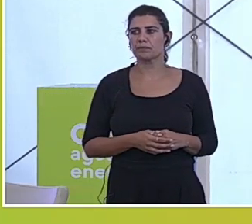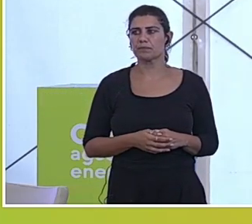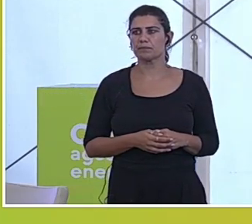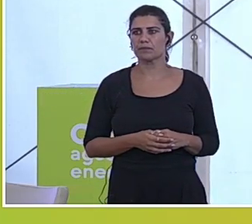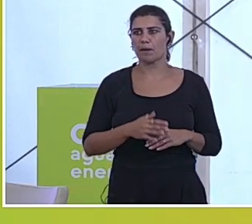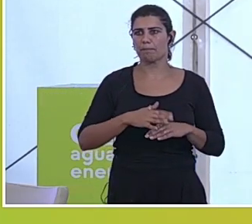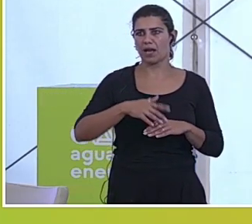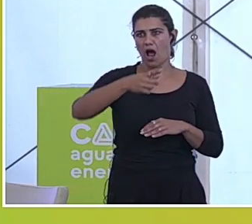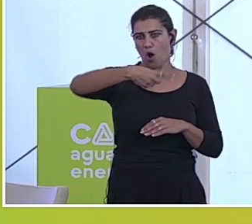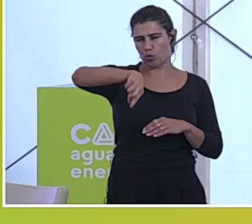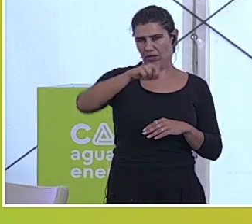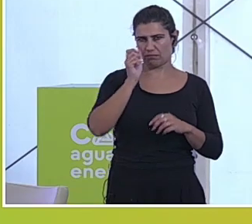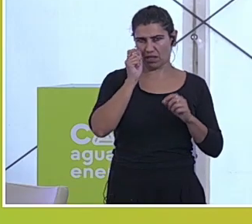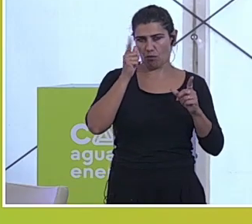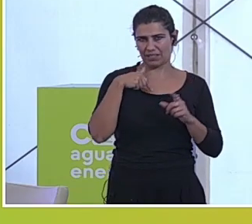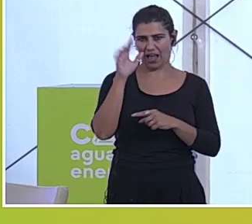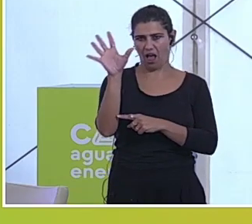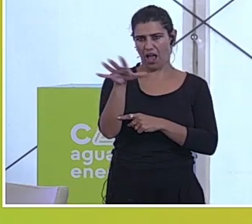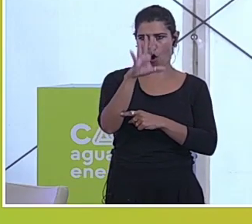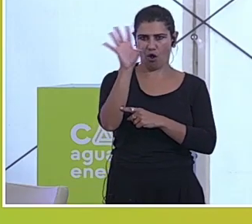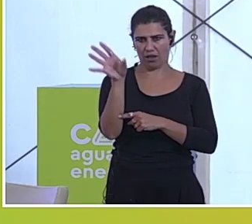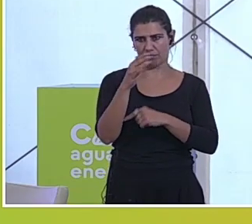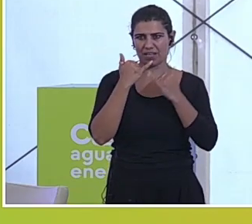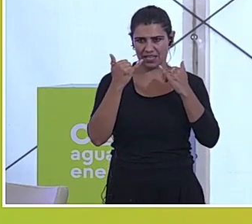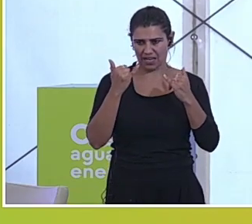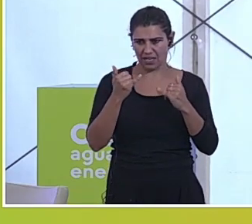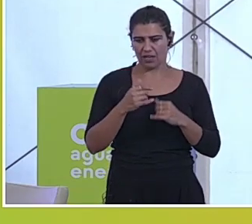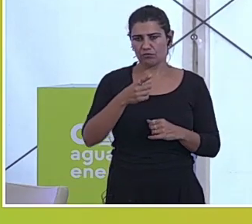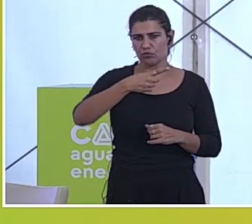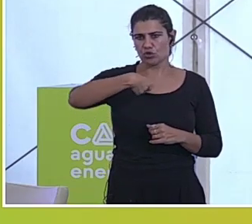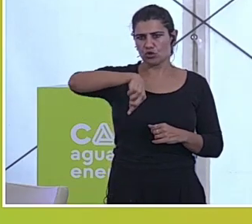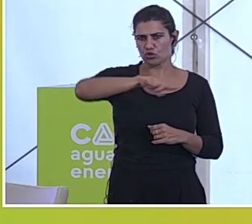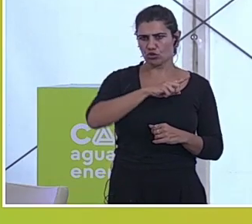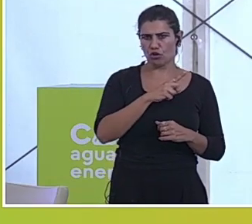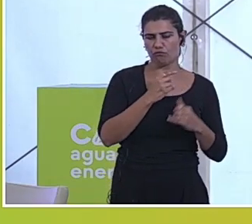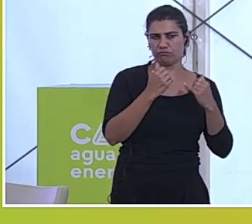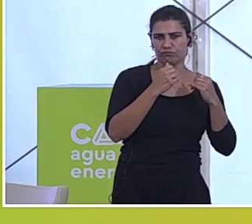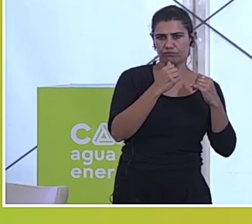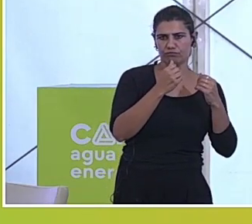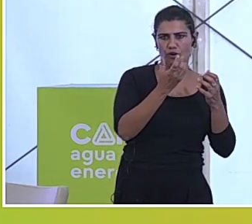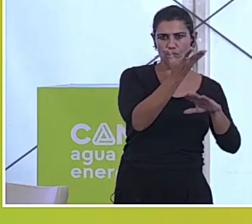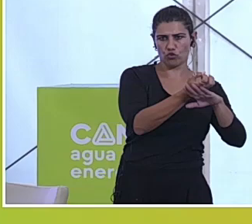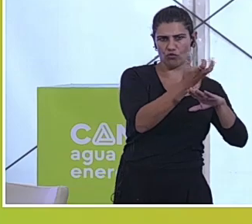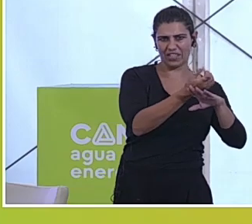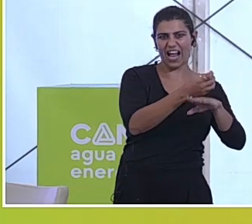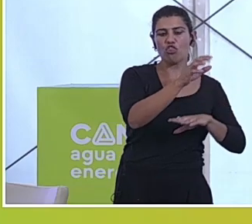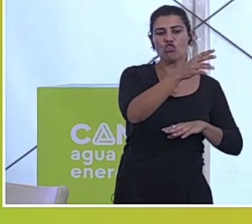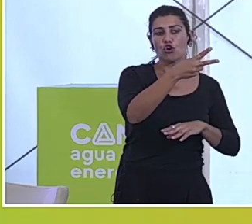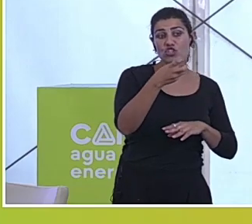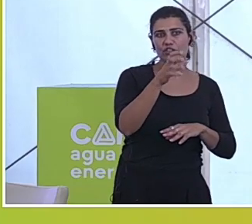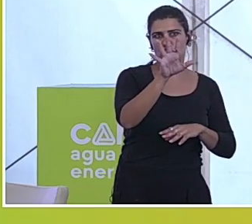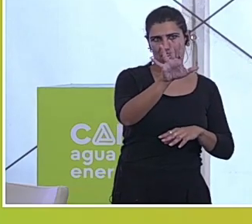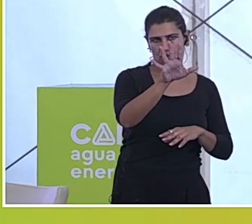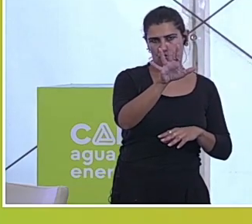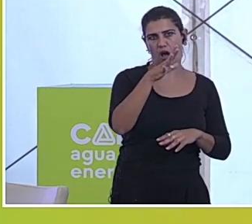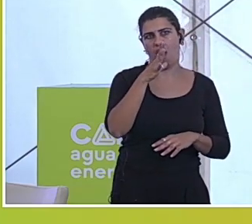la eólica onshore estamos en unos 580, de la fotovoltaica en 205 y también en autoconsumo estamos en los